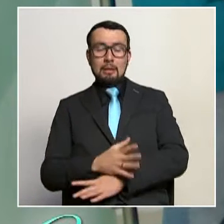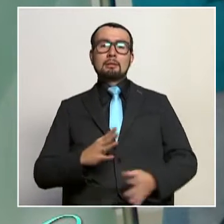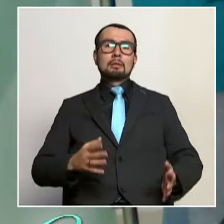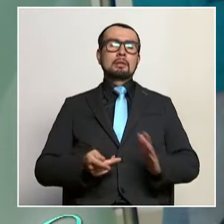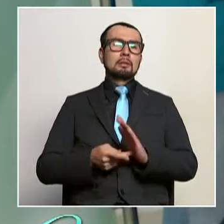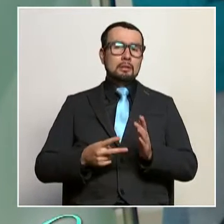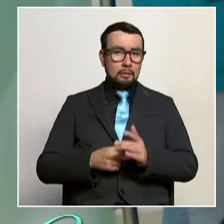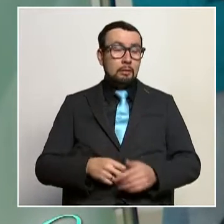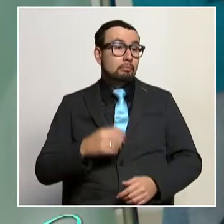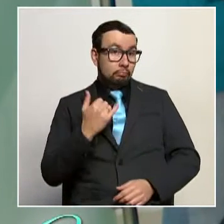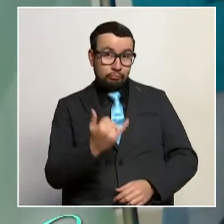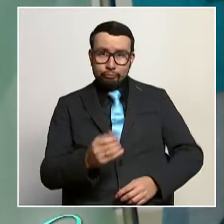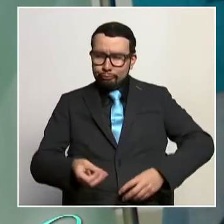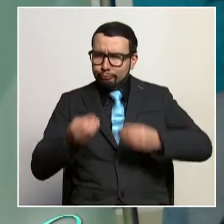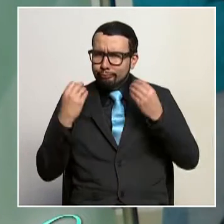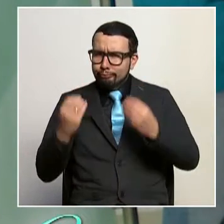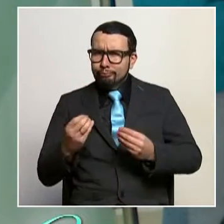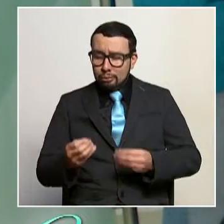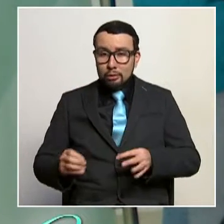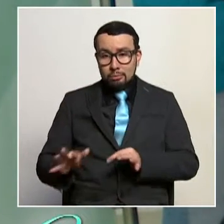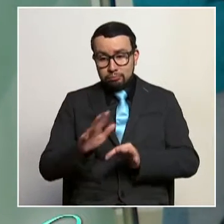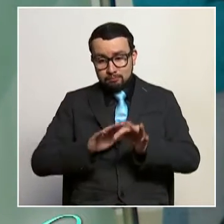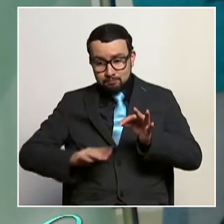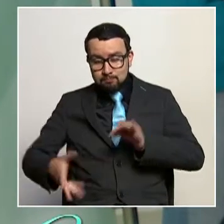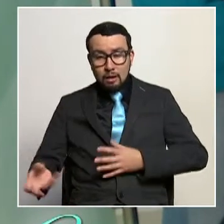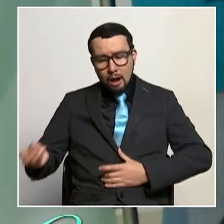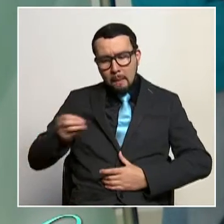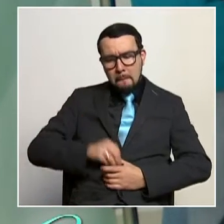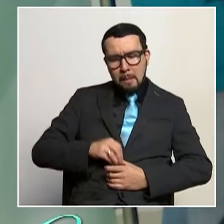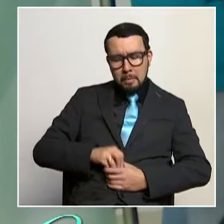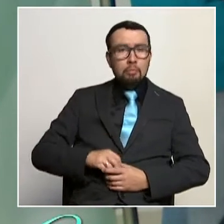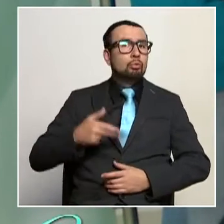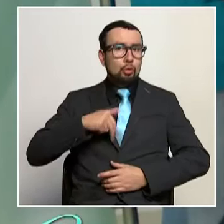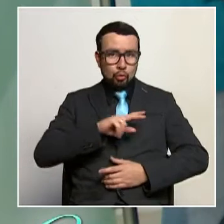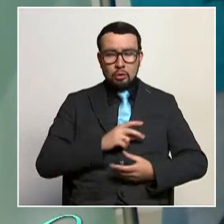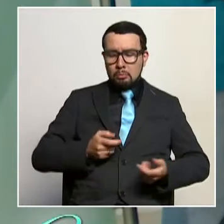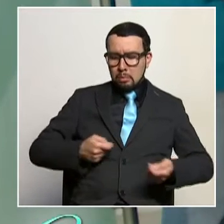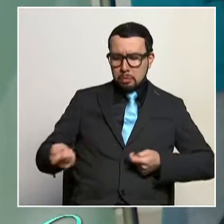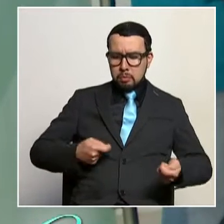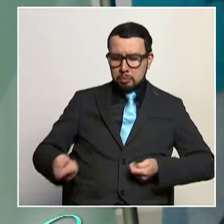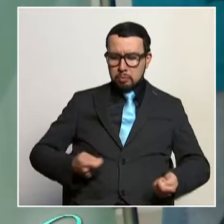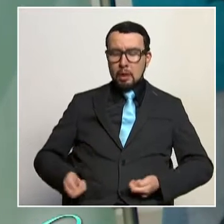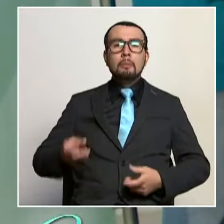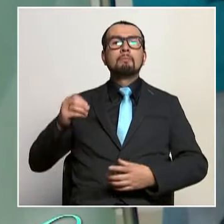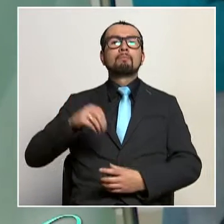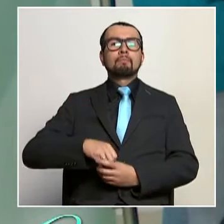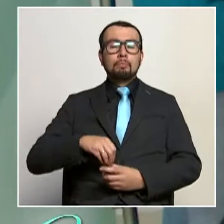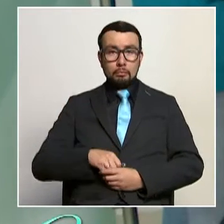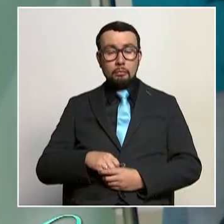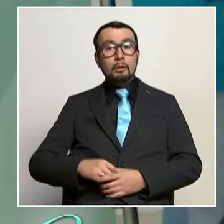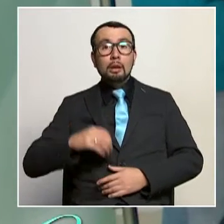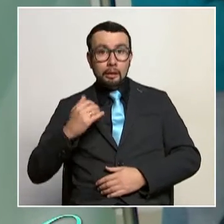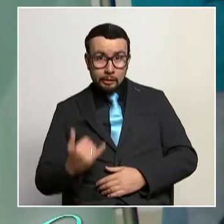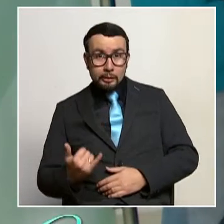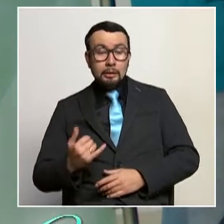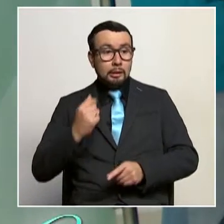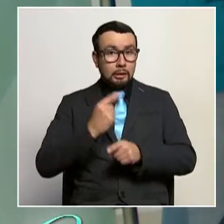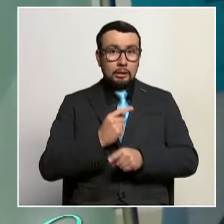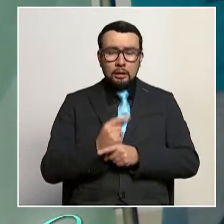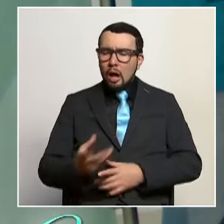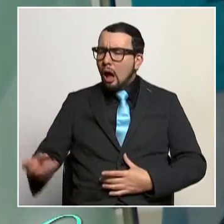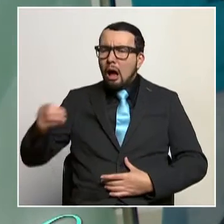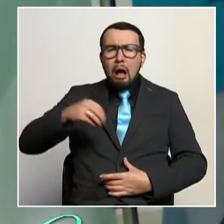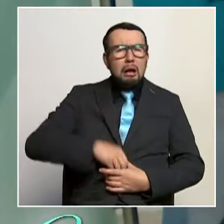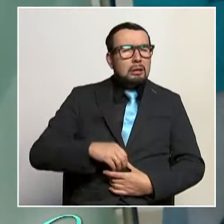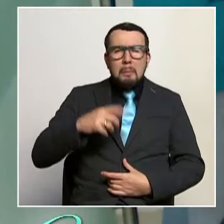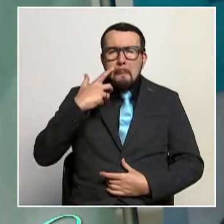300 cuatrillones de bacterias. Nosotros estamos al servicio de las bacterias y el reservorio, la parte donde se acumulan más